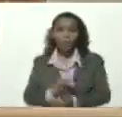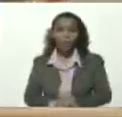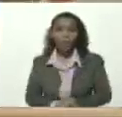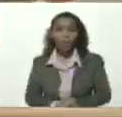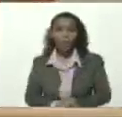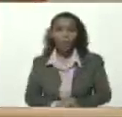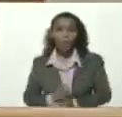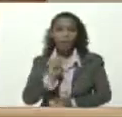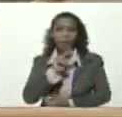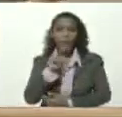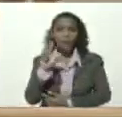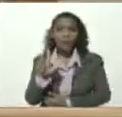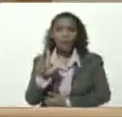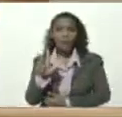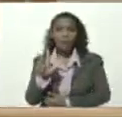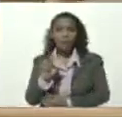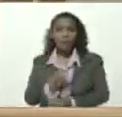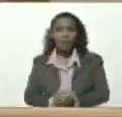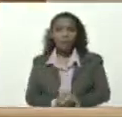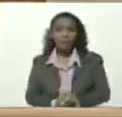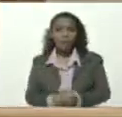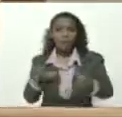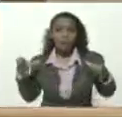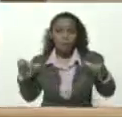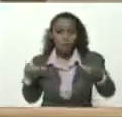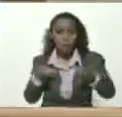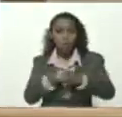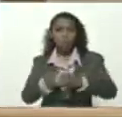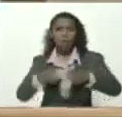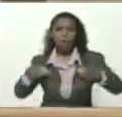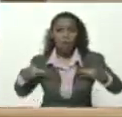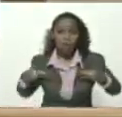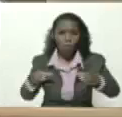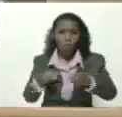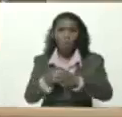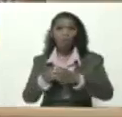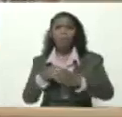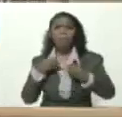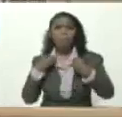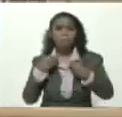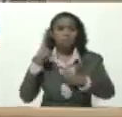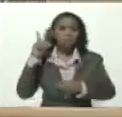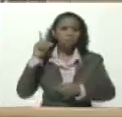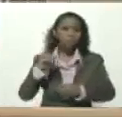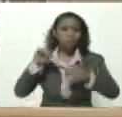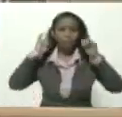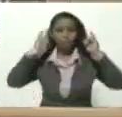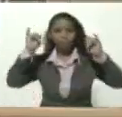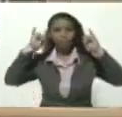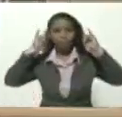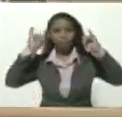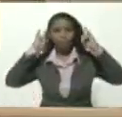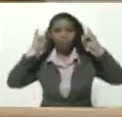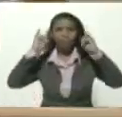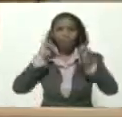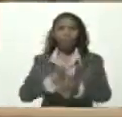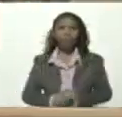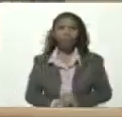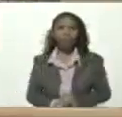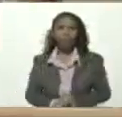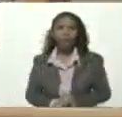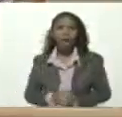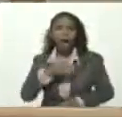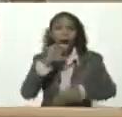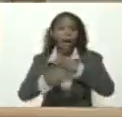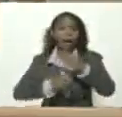el 23, ¿verdad?, reuniéndonos para también, ¿verdad?, festejar, ¿verdad?, el haber hecho